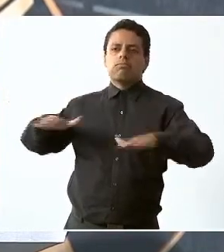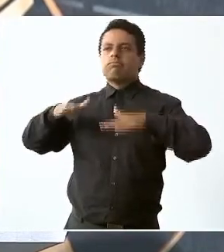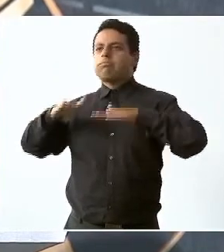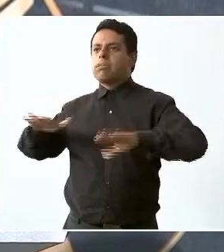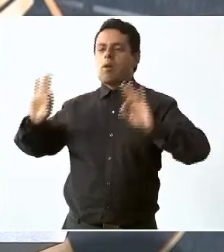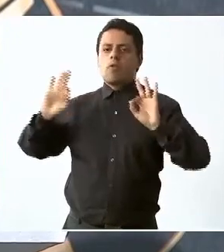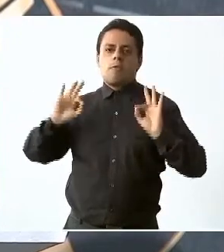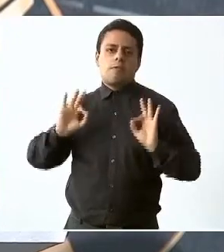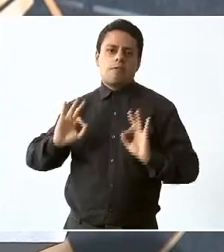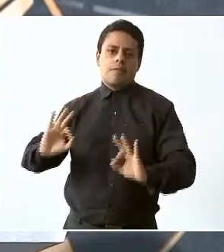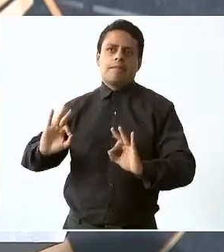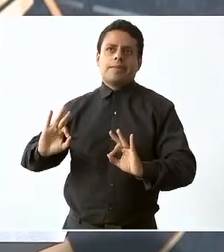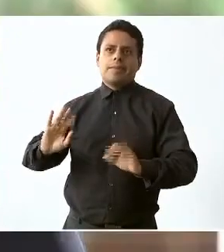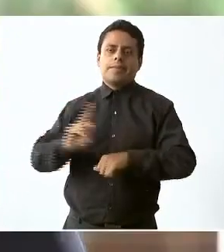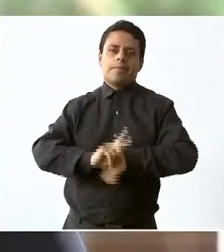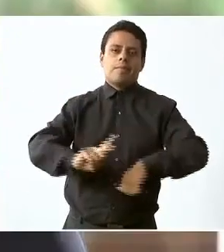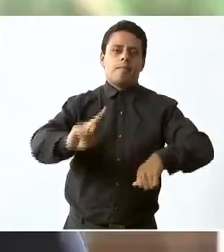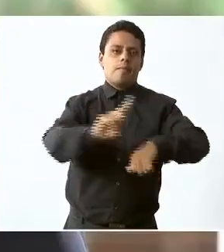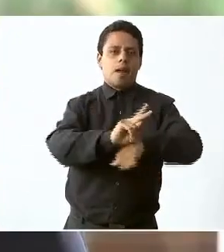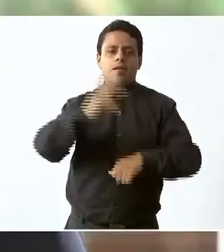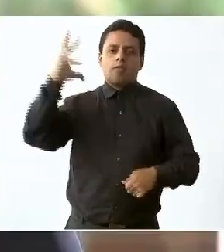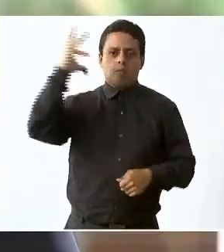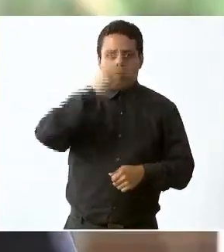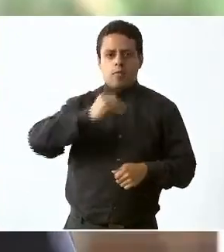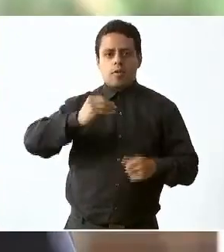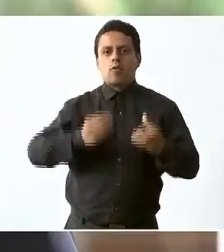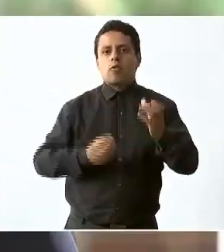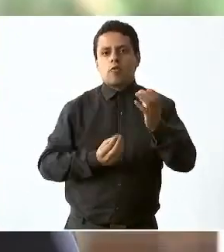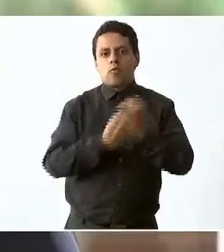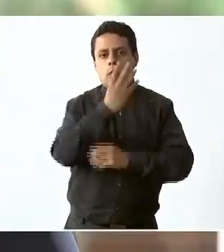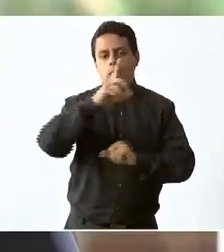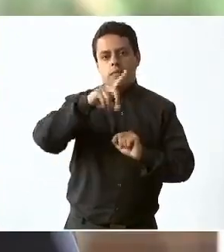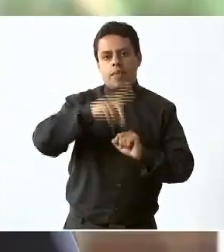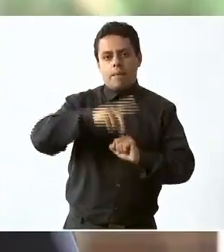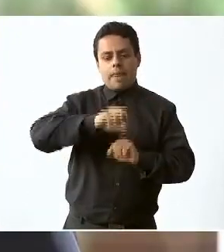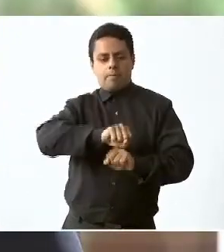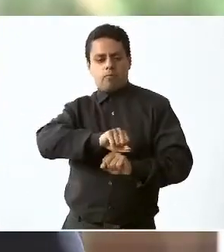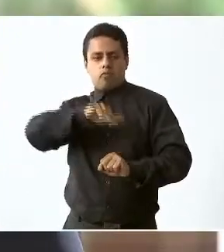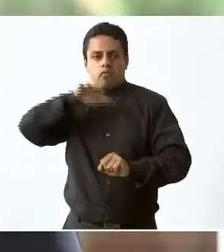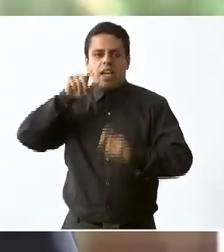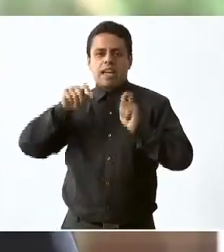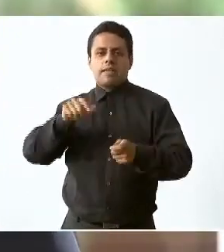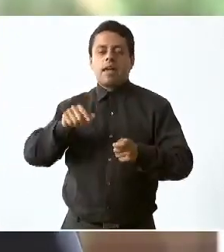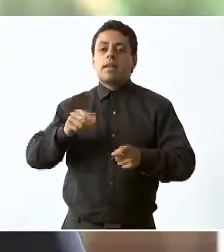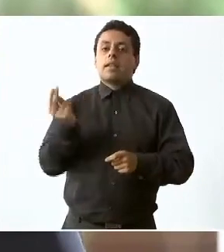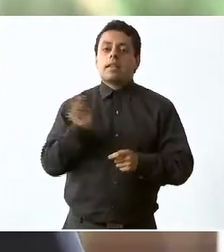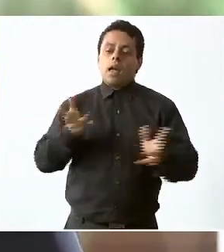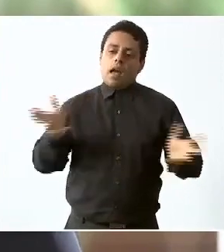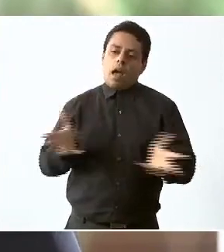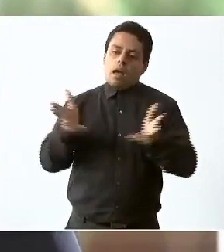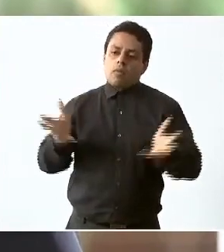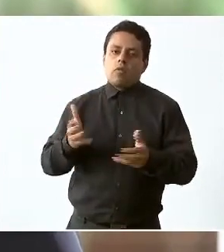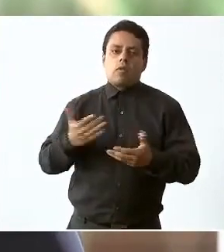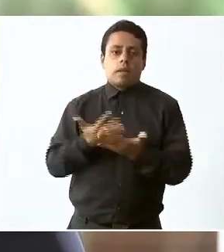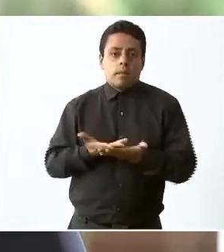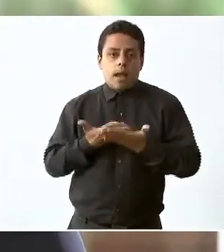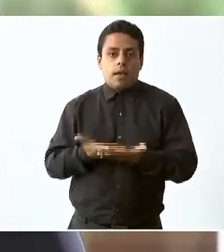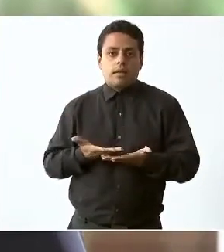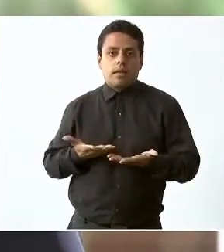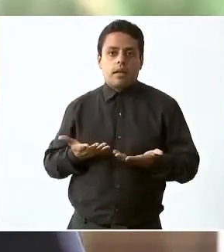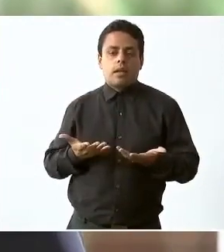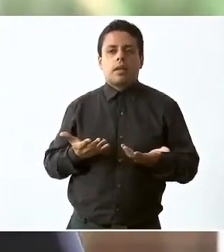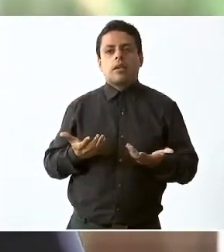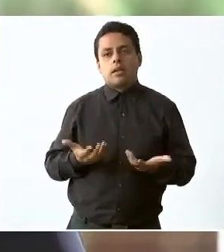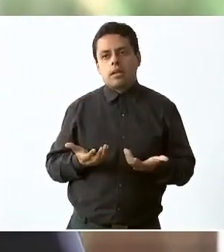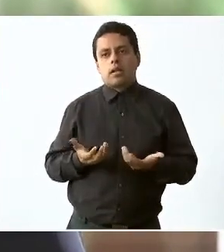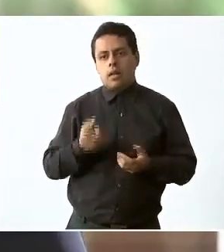de suavizarse la patria. La nueva patria diamantina requiere entusiasmo, esperanza. Las bases de la transformación